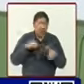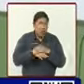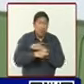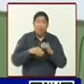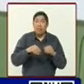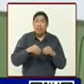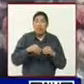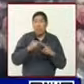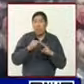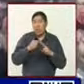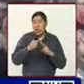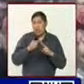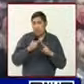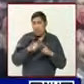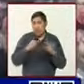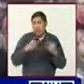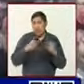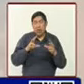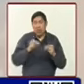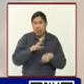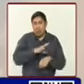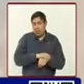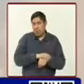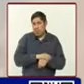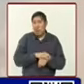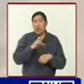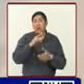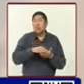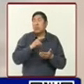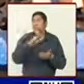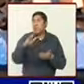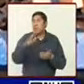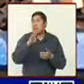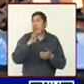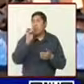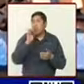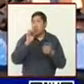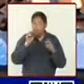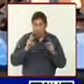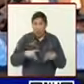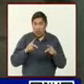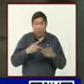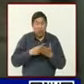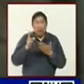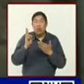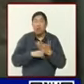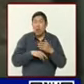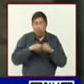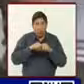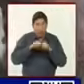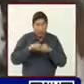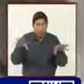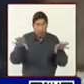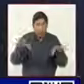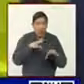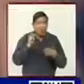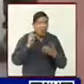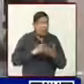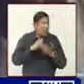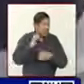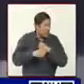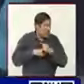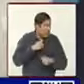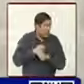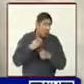salidas alternativas a la detención preventiva. El 2023 se logró liberar a 400 privados de libertad con el plan de descongestionamiento y este